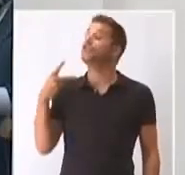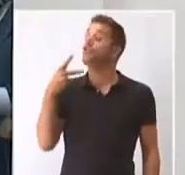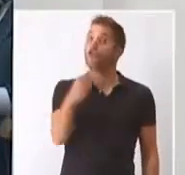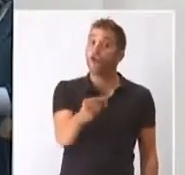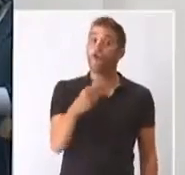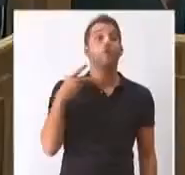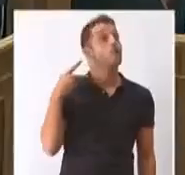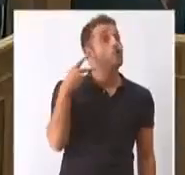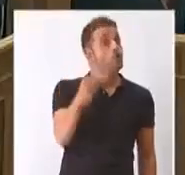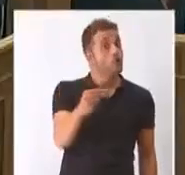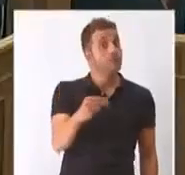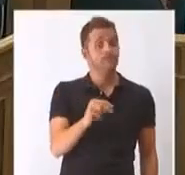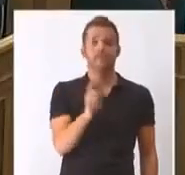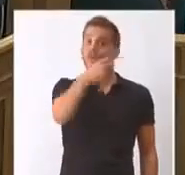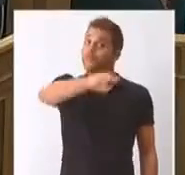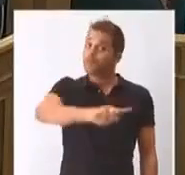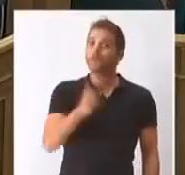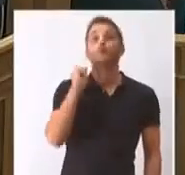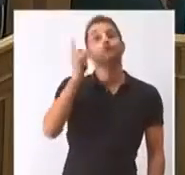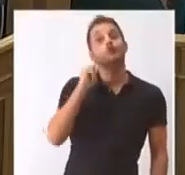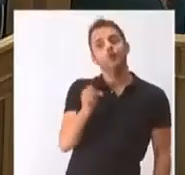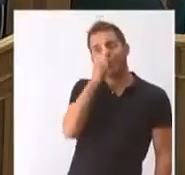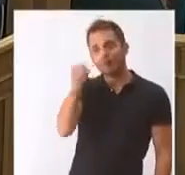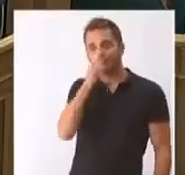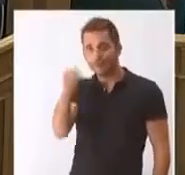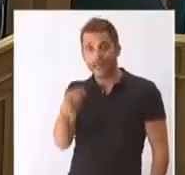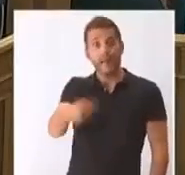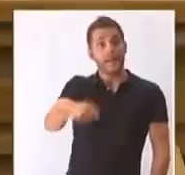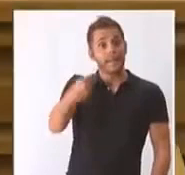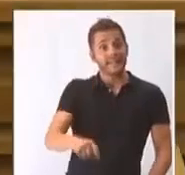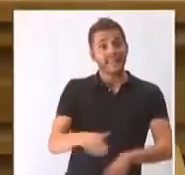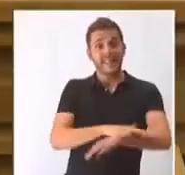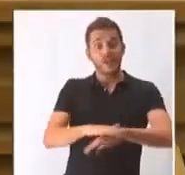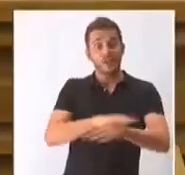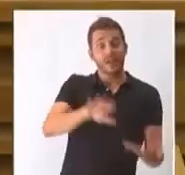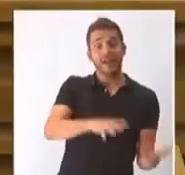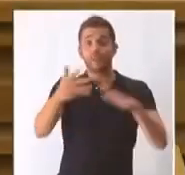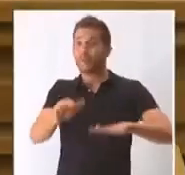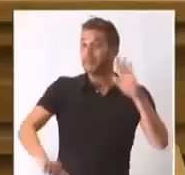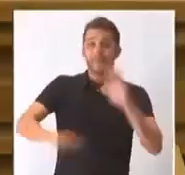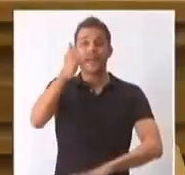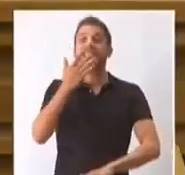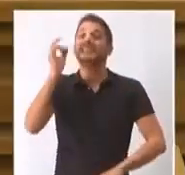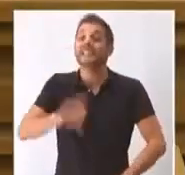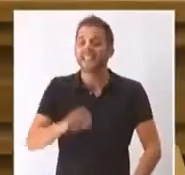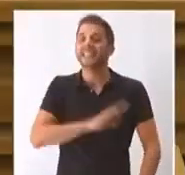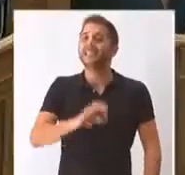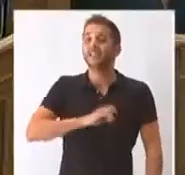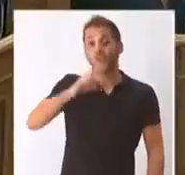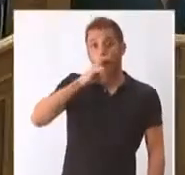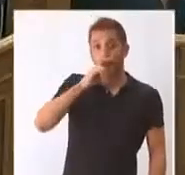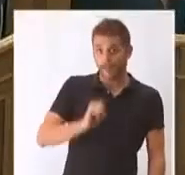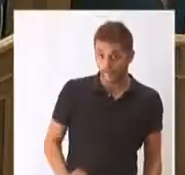solo se lo han dicho el psoe y el presidente del gobierno que más ha transferido con mucha diferencia ha sido el señor aznar